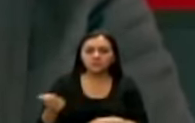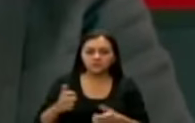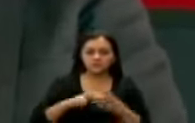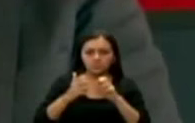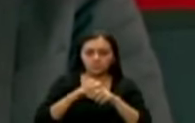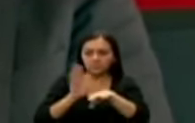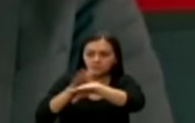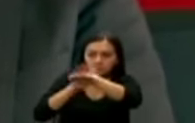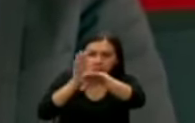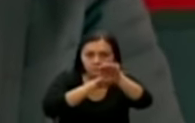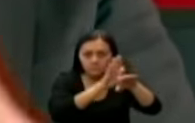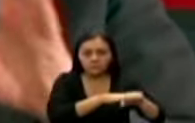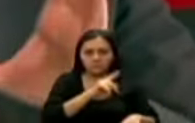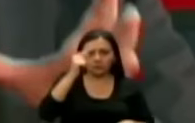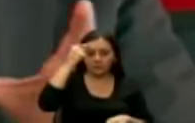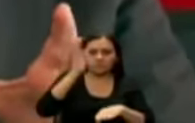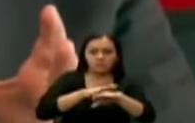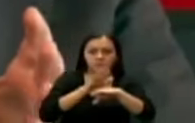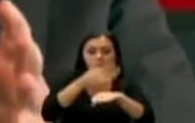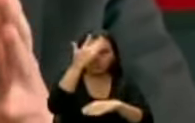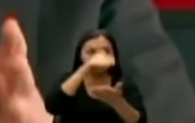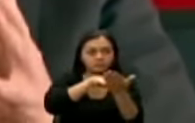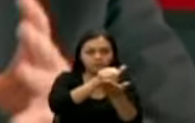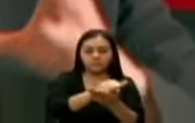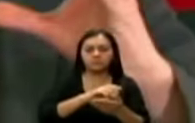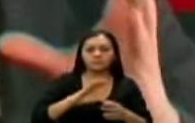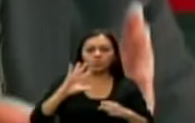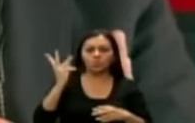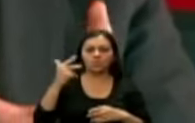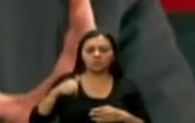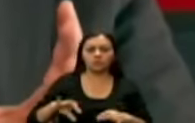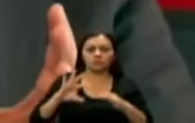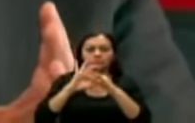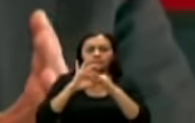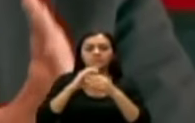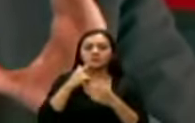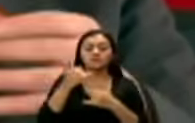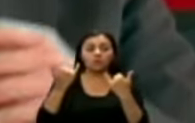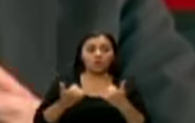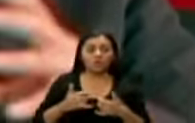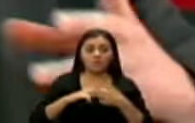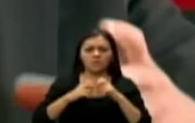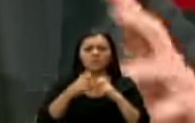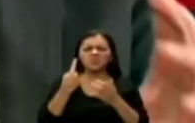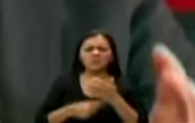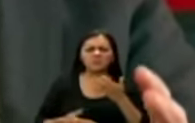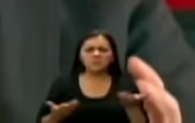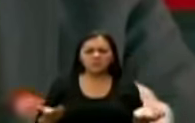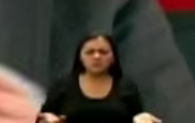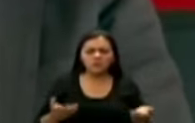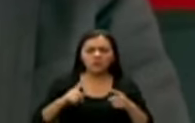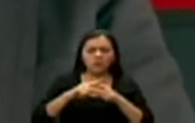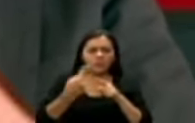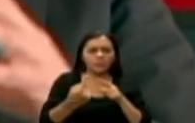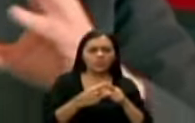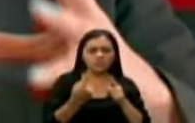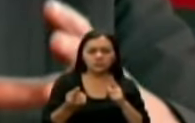golpistas en contra de un gobierno. El problema es que todavía creo que no tomamos dimensión de que estos movimientos